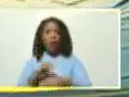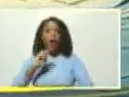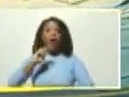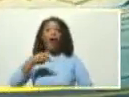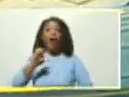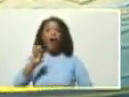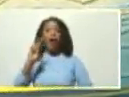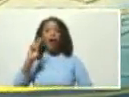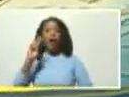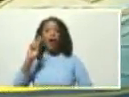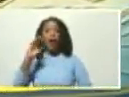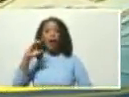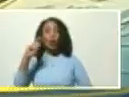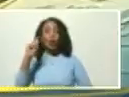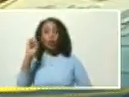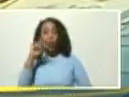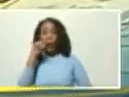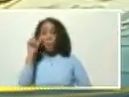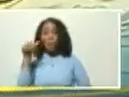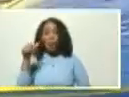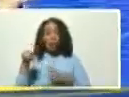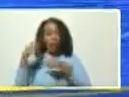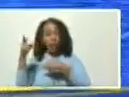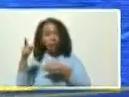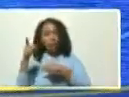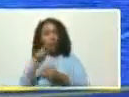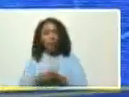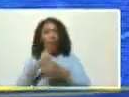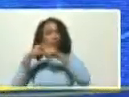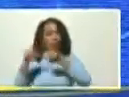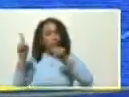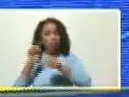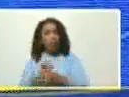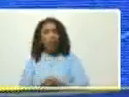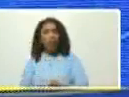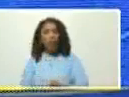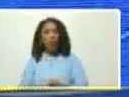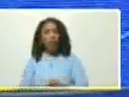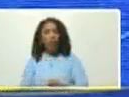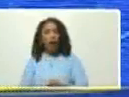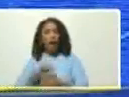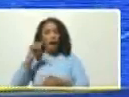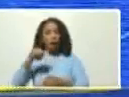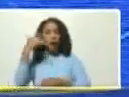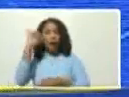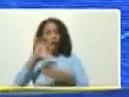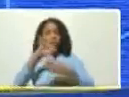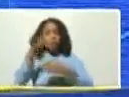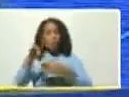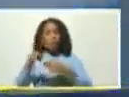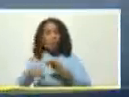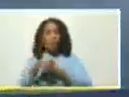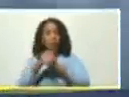Si quieres te acercas aquí, Héctor, mira, aquí tienes la isla de La Tortuga. Atención,